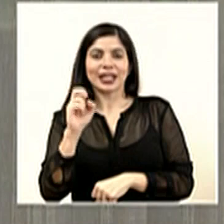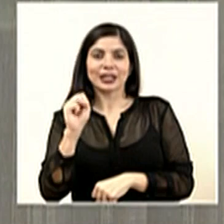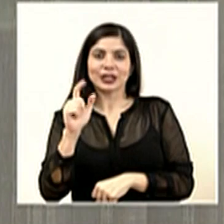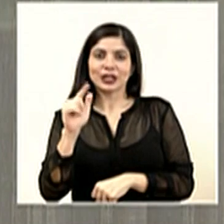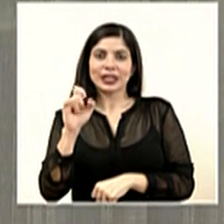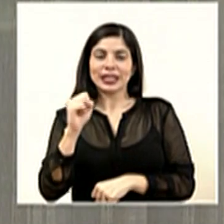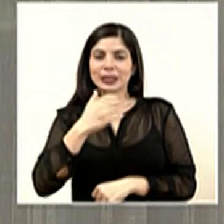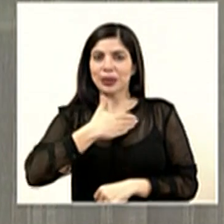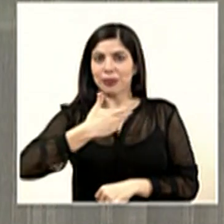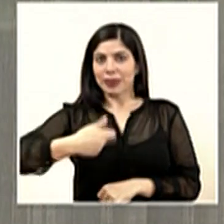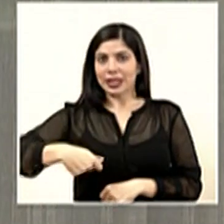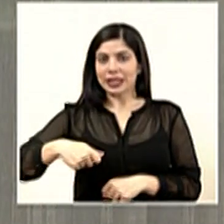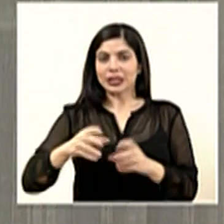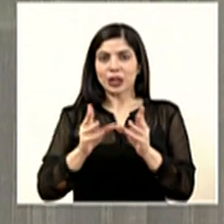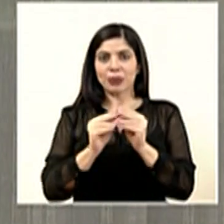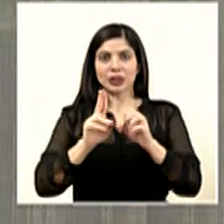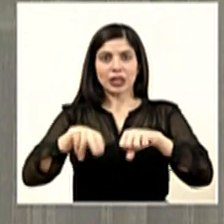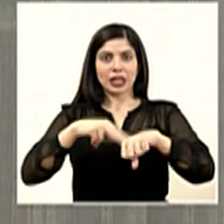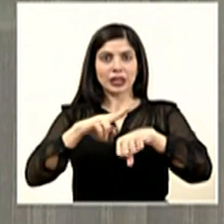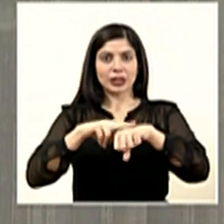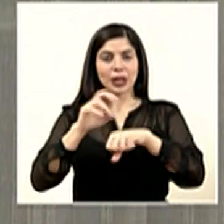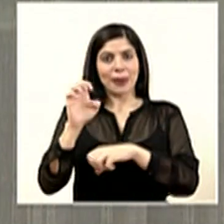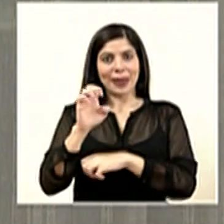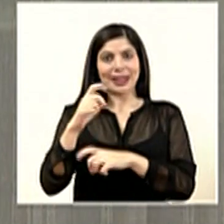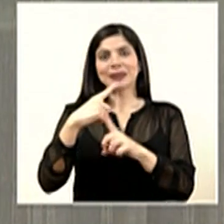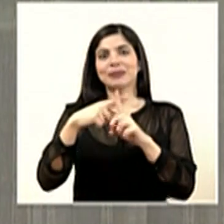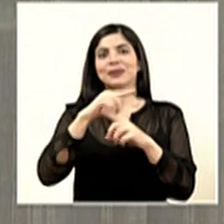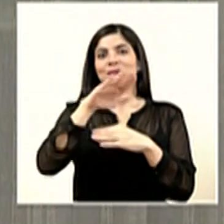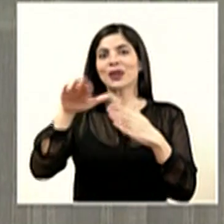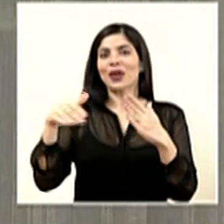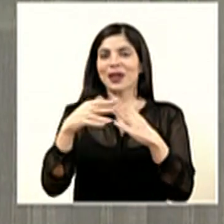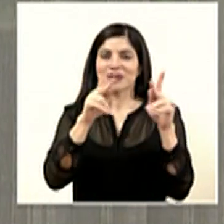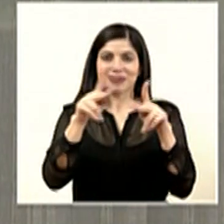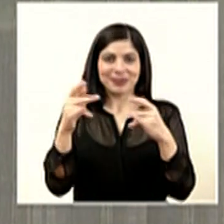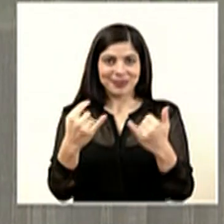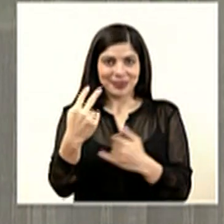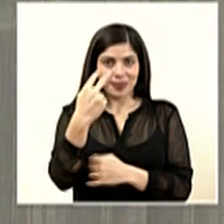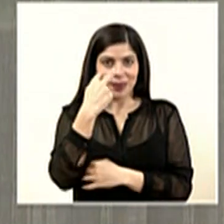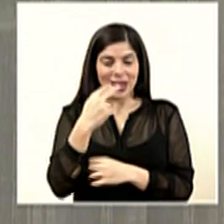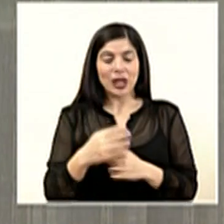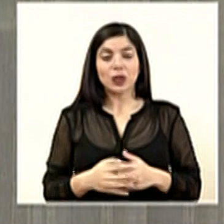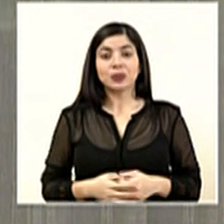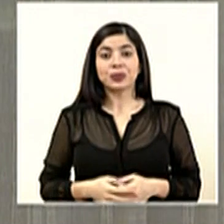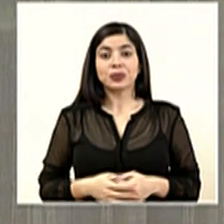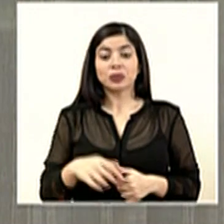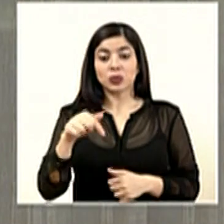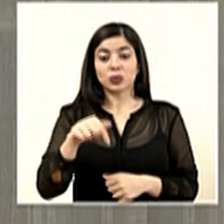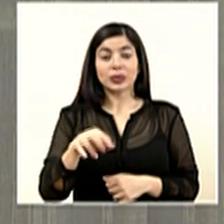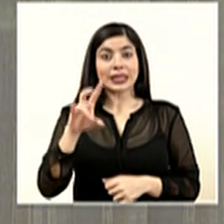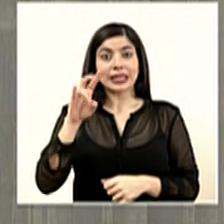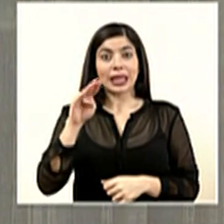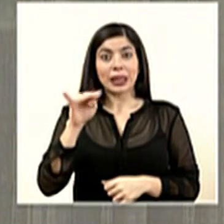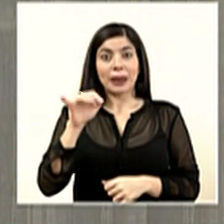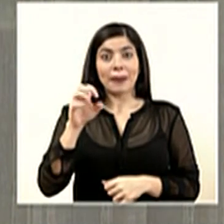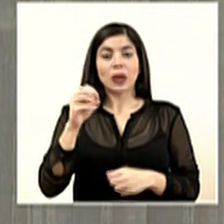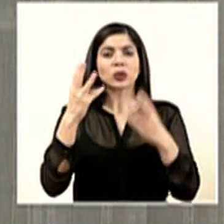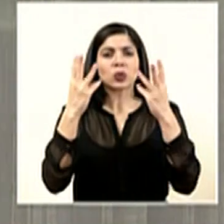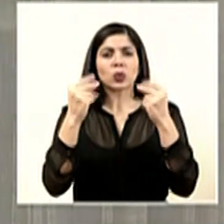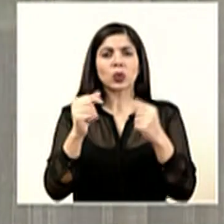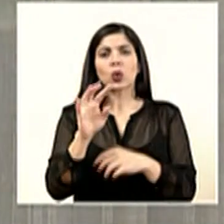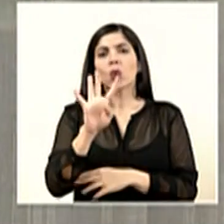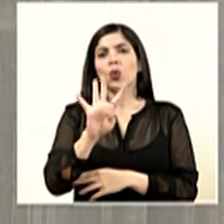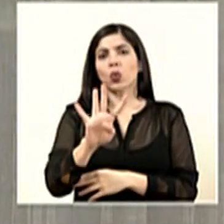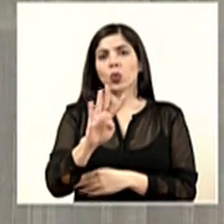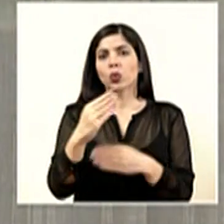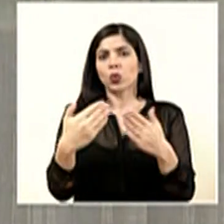de la Comisión Nacional de Emergencias, y a todos los que están sintonizando. Al 7 de mayo se registran 4